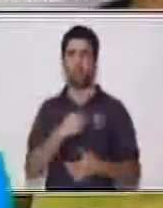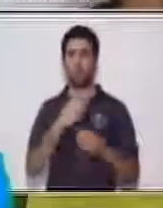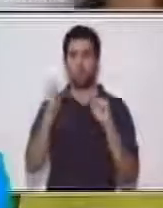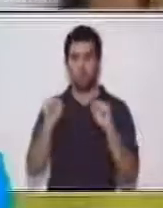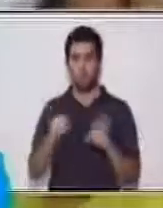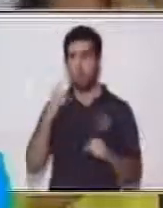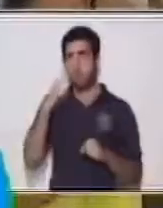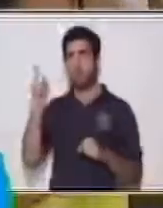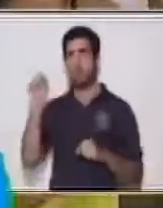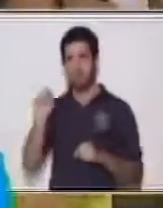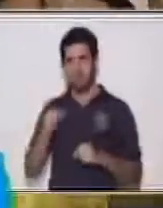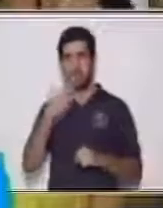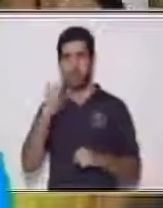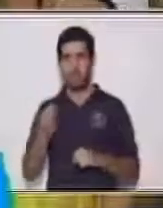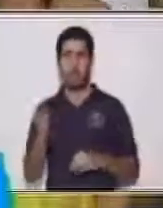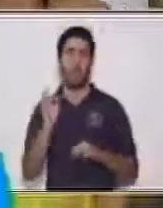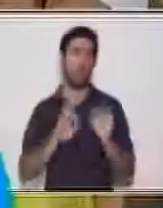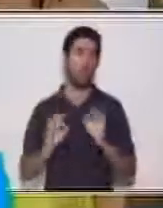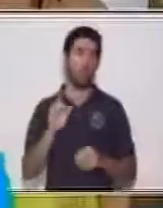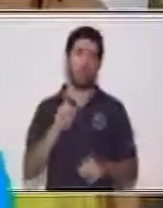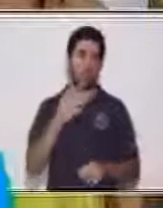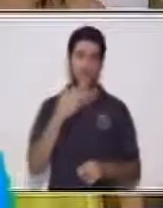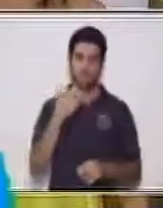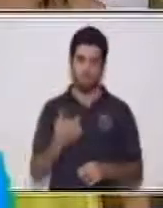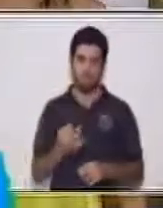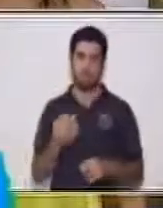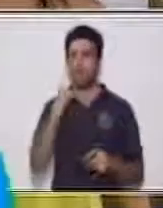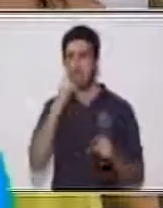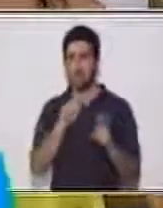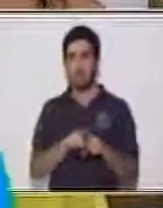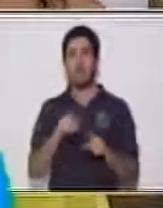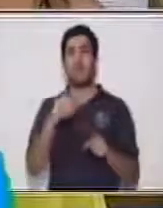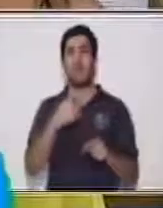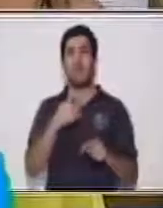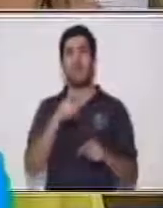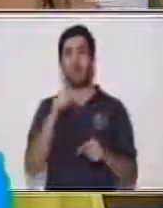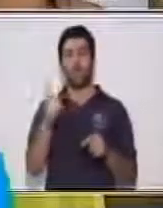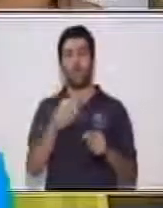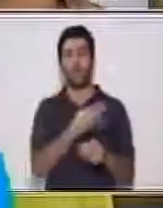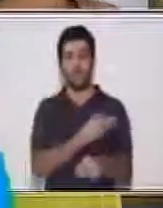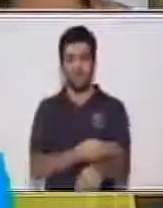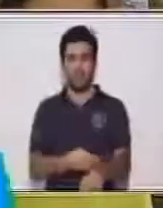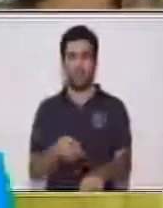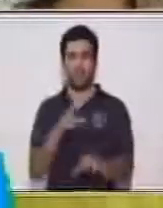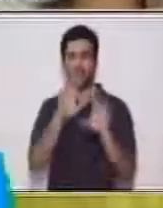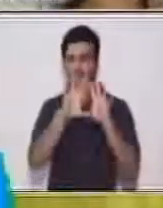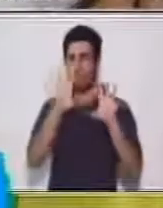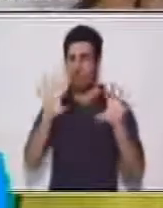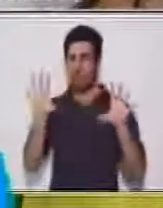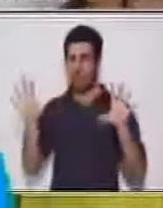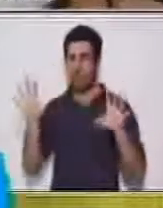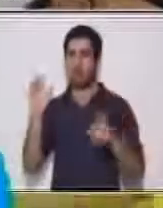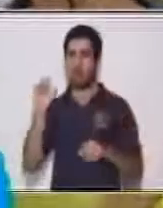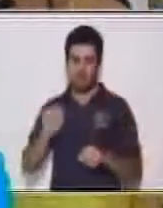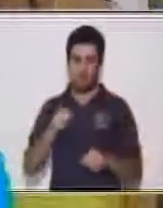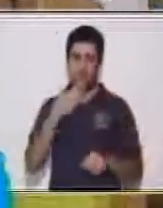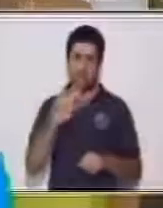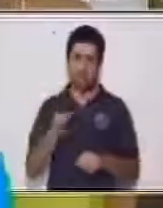que sí son reales, pero hay otras partes de la historia donde definitivamente tú sabes que son partes de